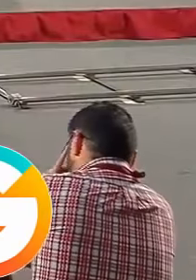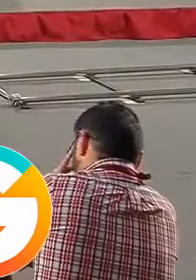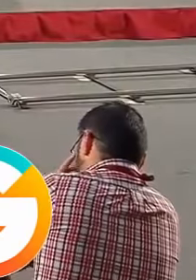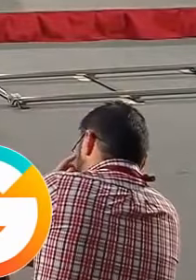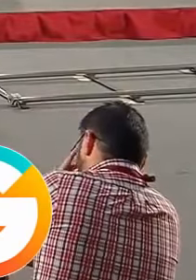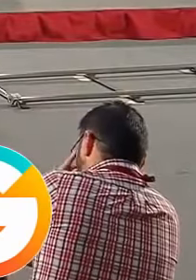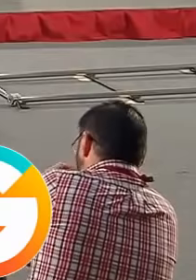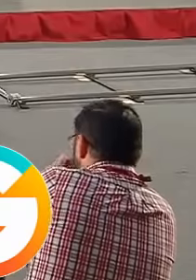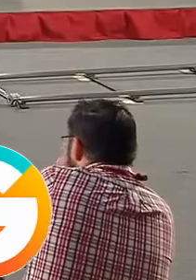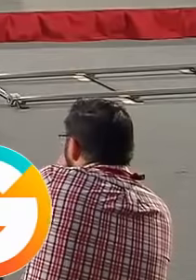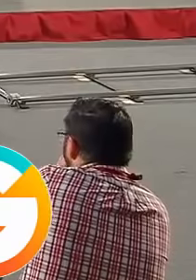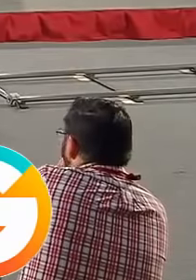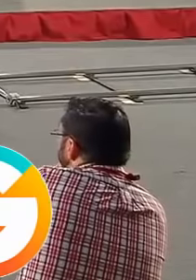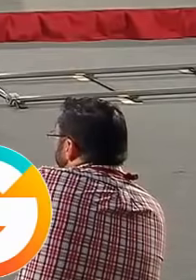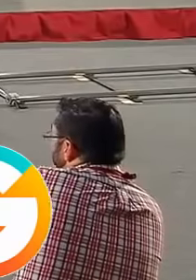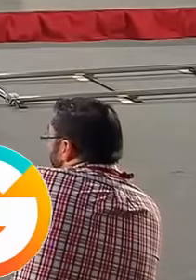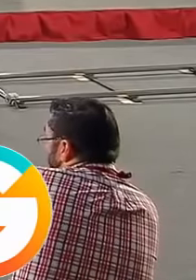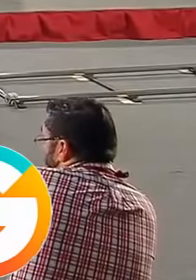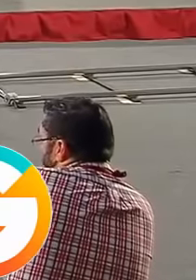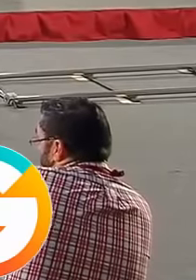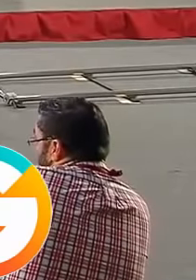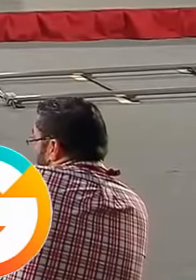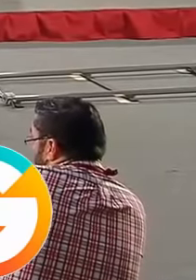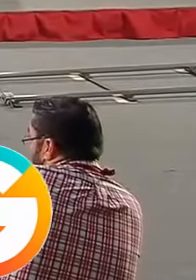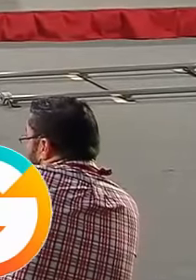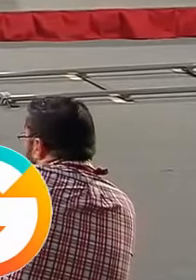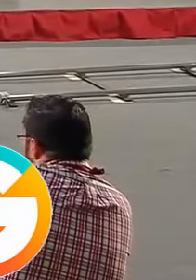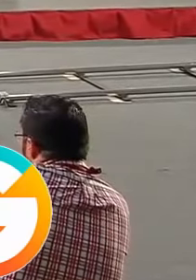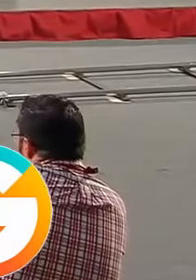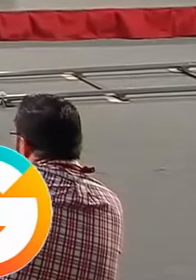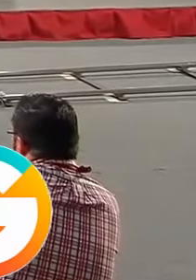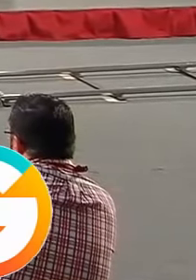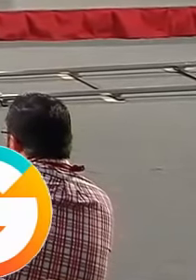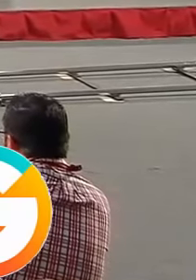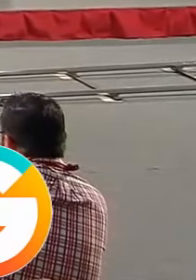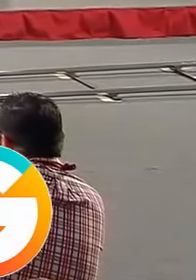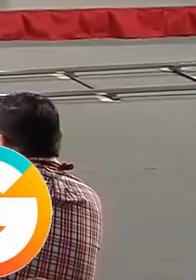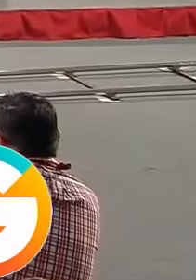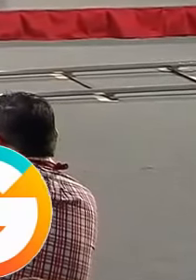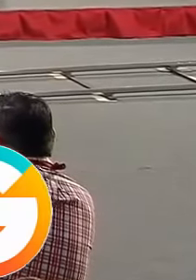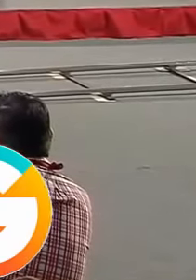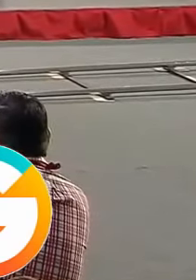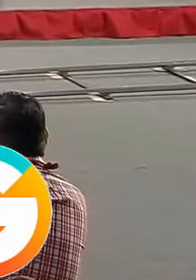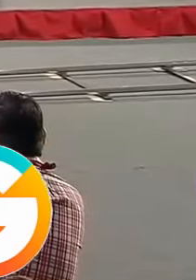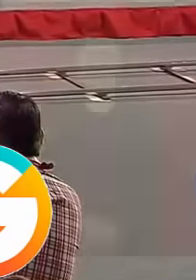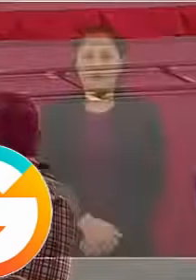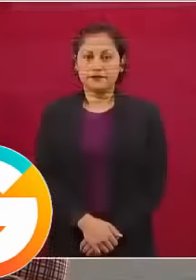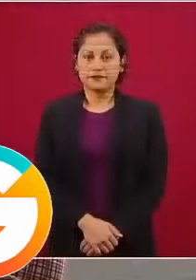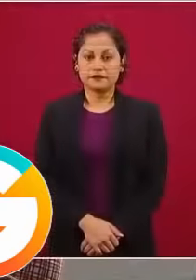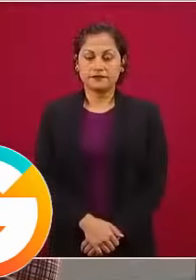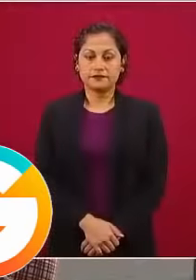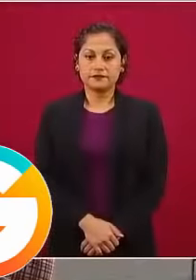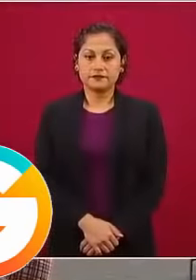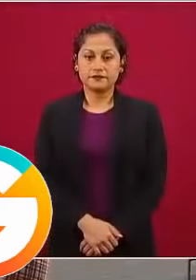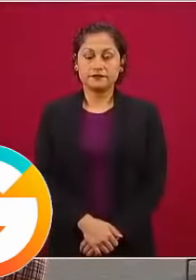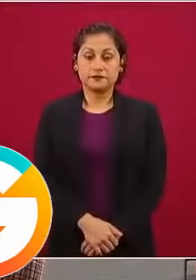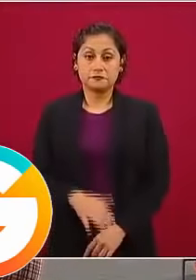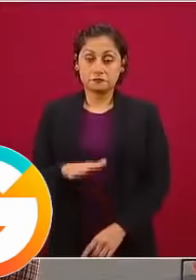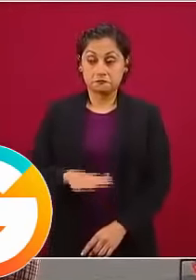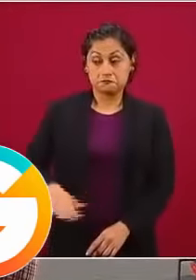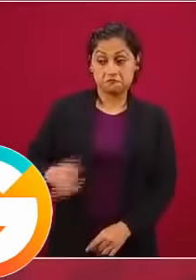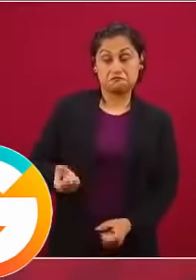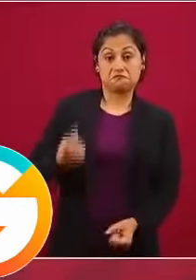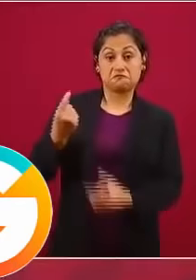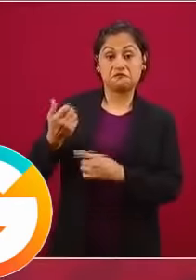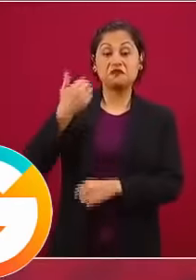Y se hacía costumbre, o querían que se hiciera costumbre, afortunadamente es